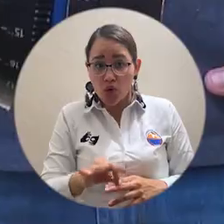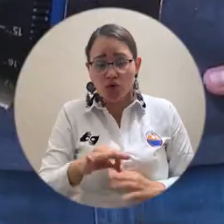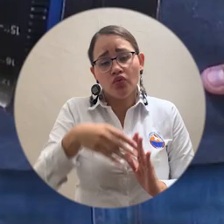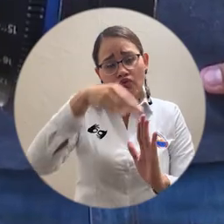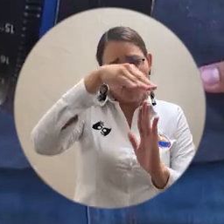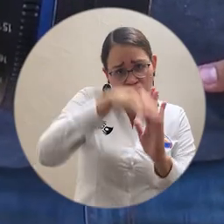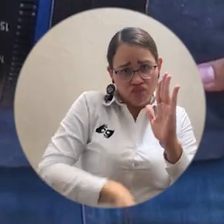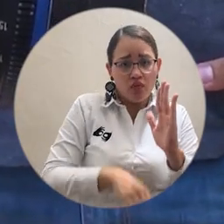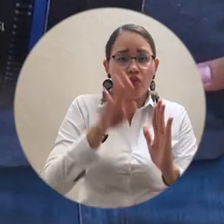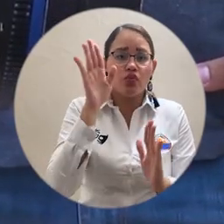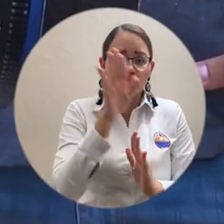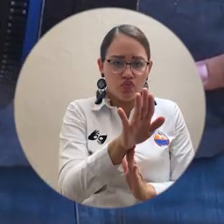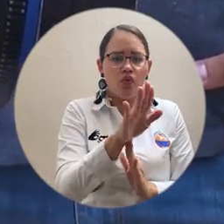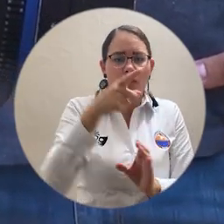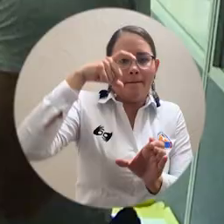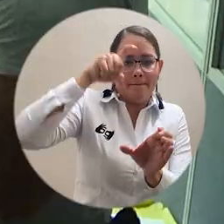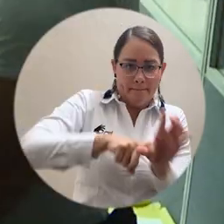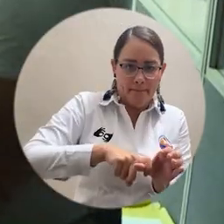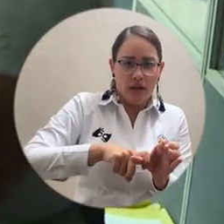posgrado.